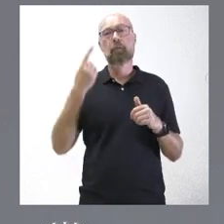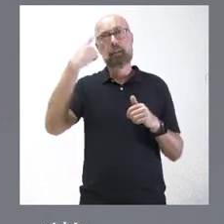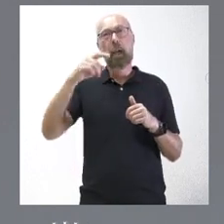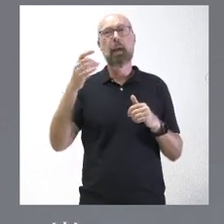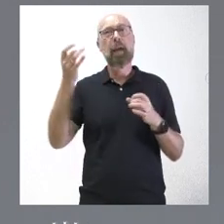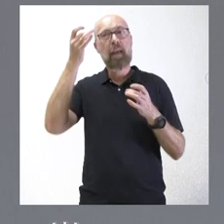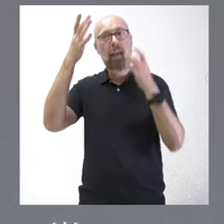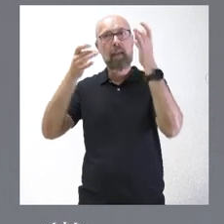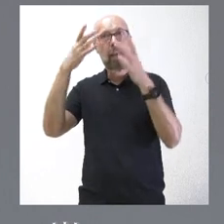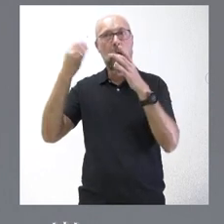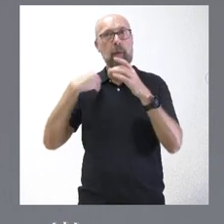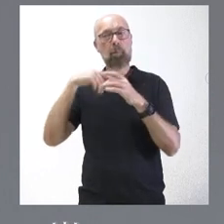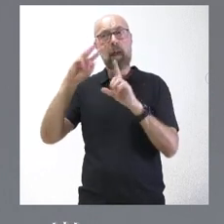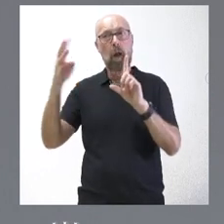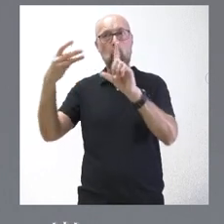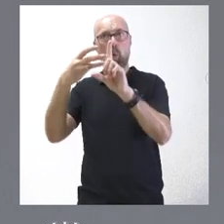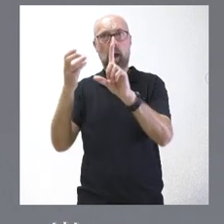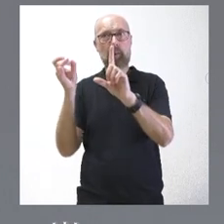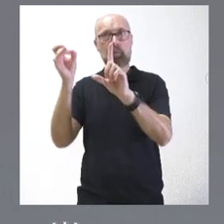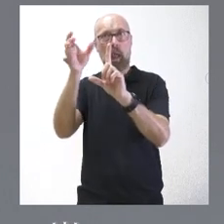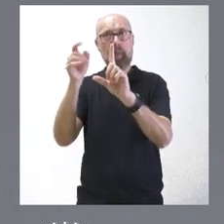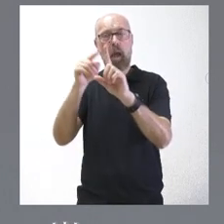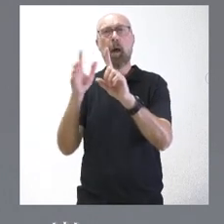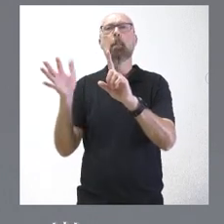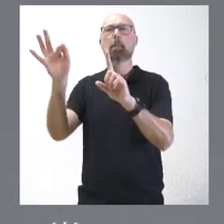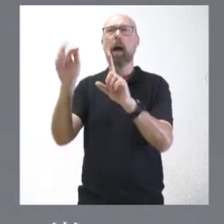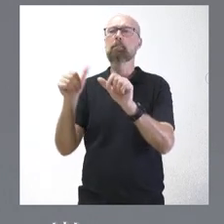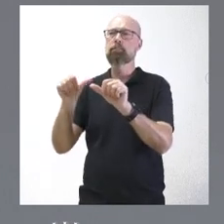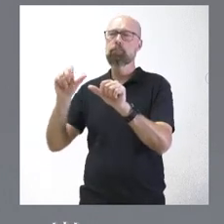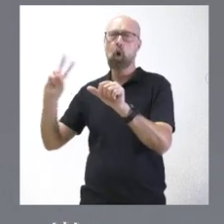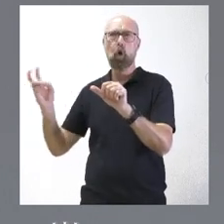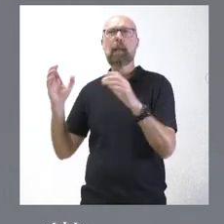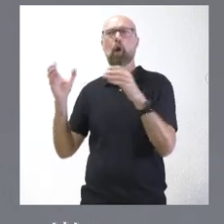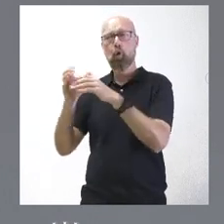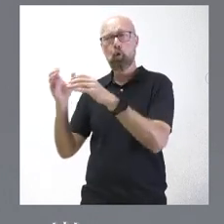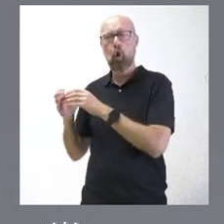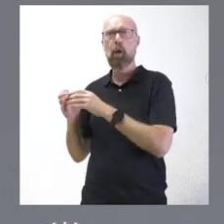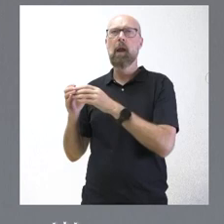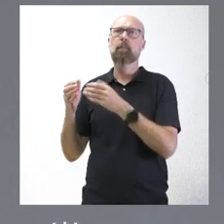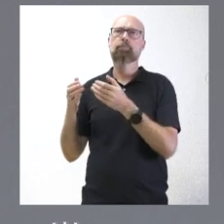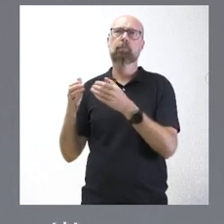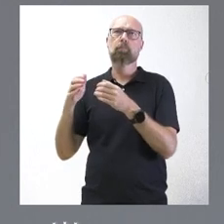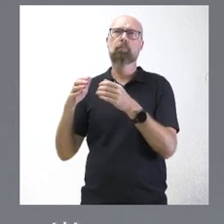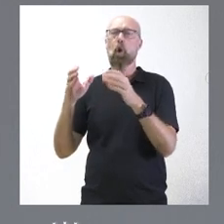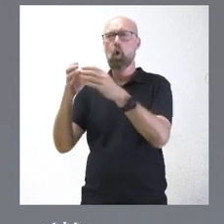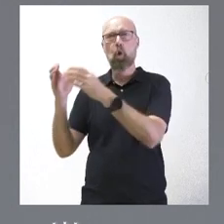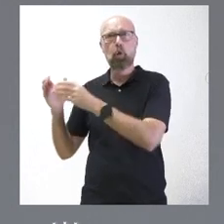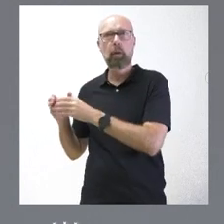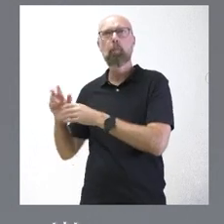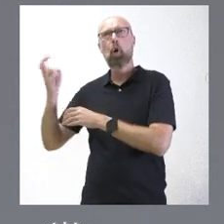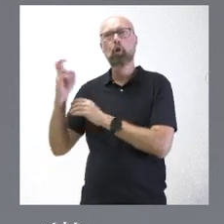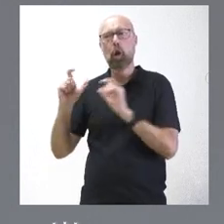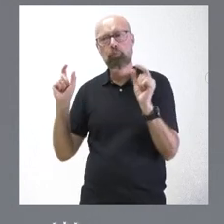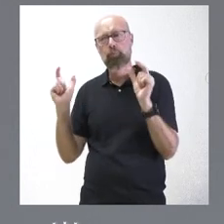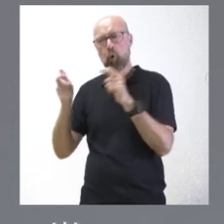se realizan a través de la página web sino las diferentes reuniones que se mantienen con colectivos con personas o